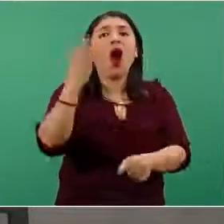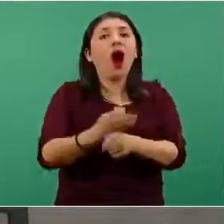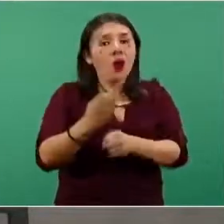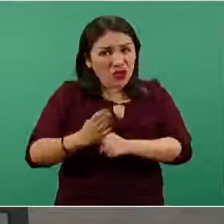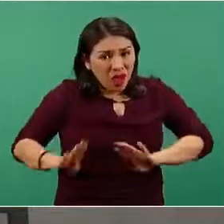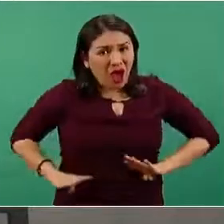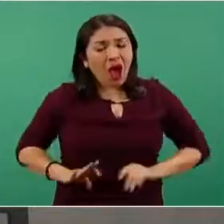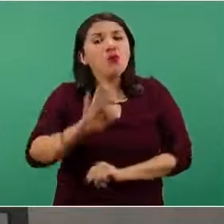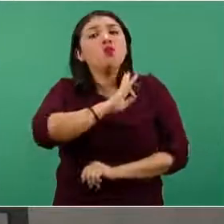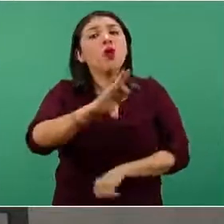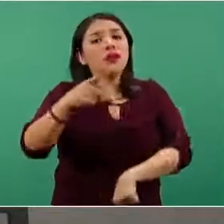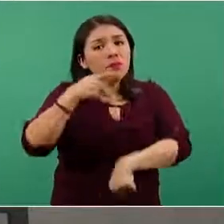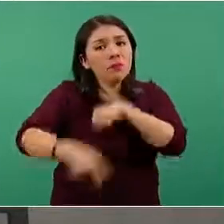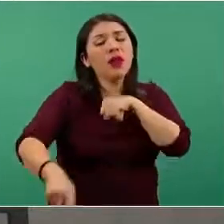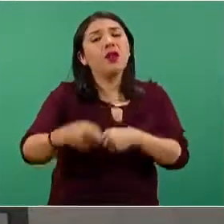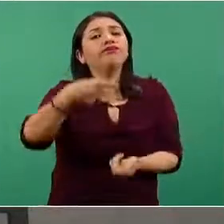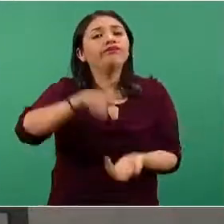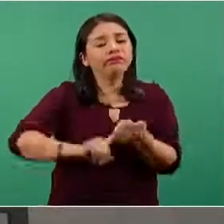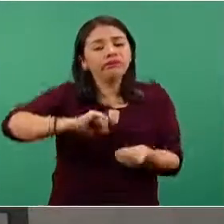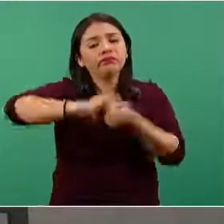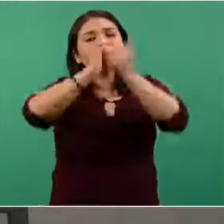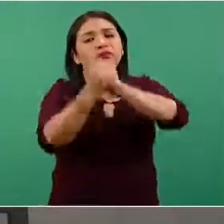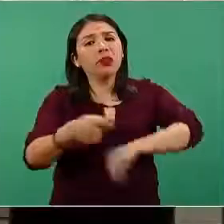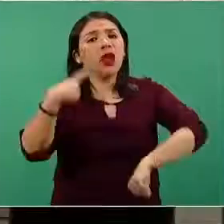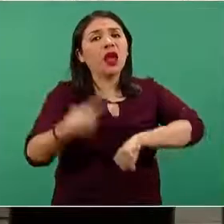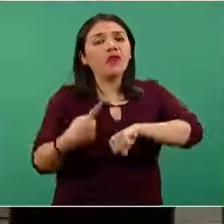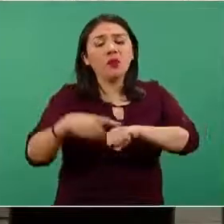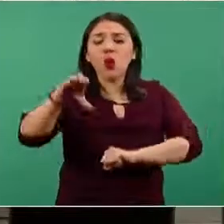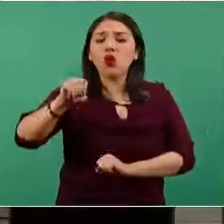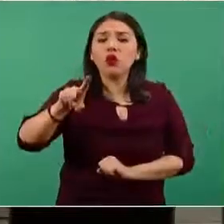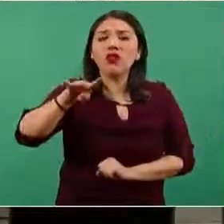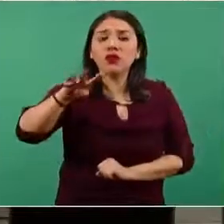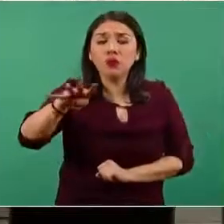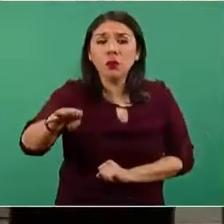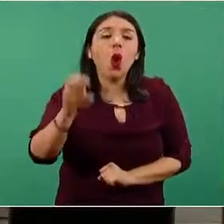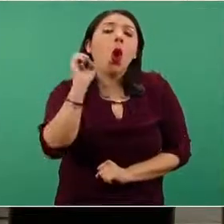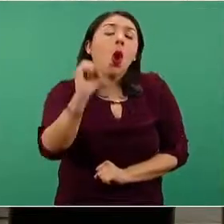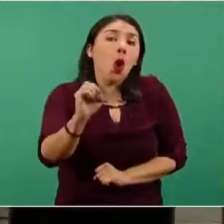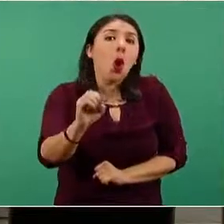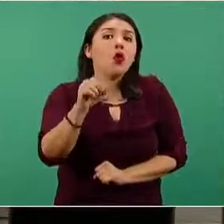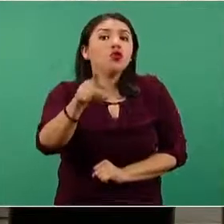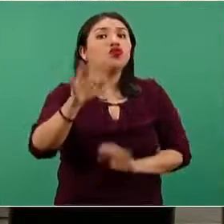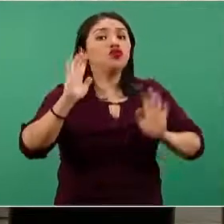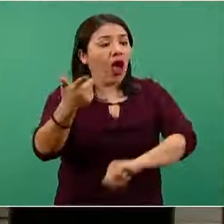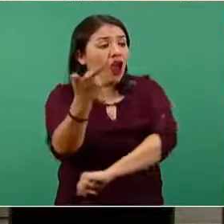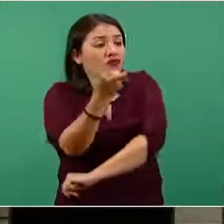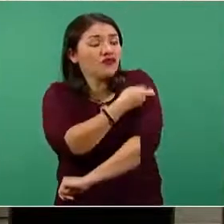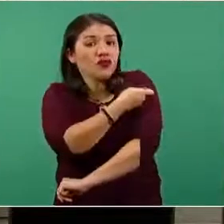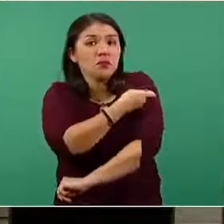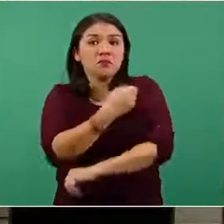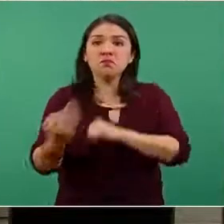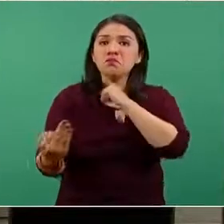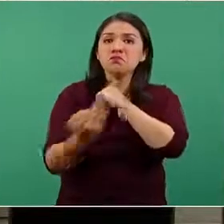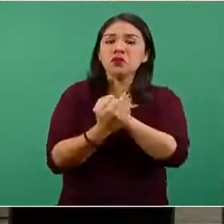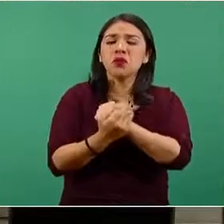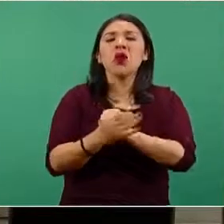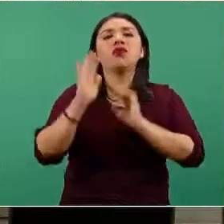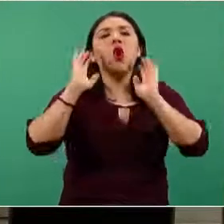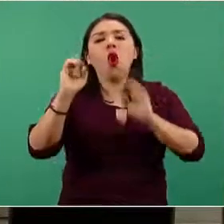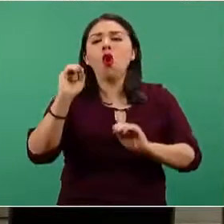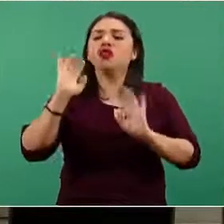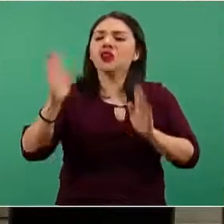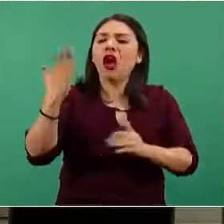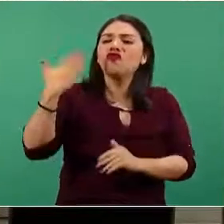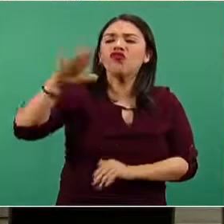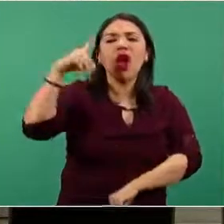de riesgo de presentar COVID-19, a menos que, desde luego, ya tengamos inmunidad porque hayamos enfermado, como es mi